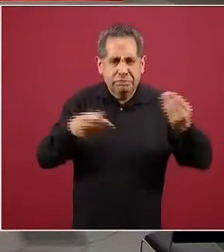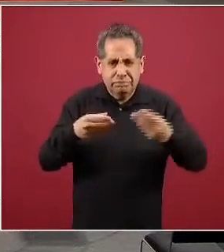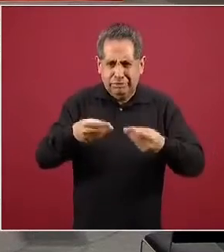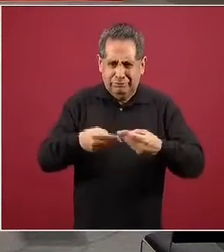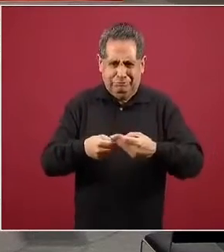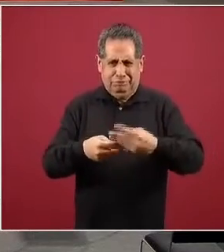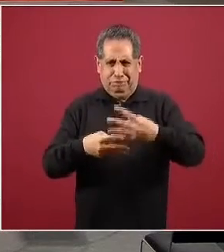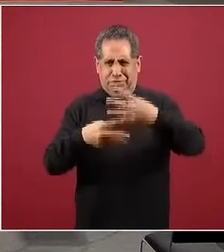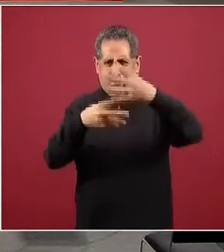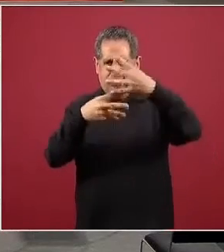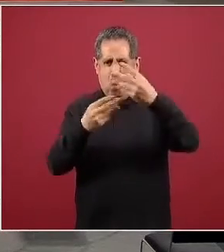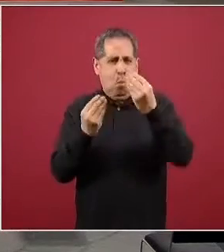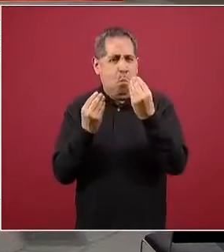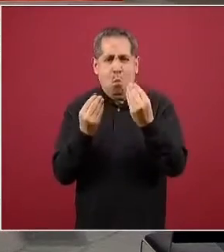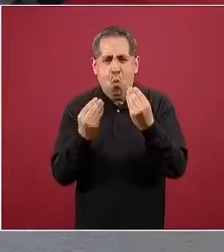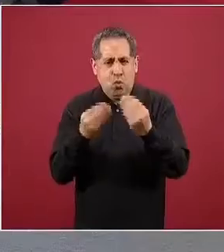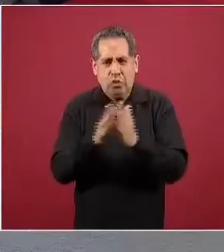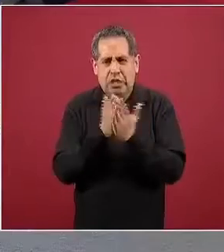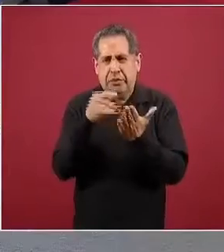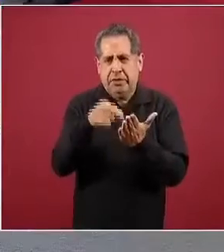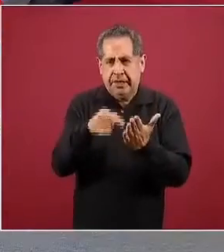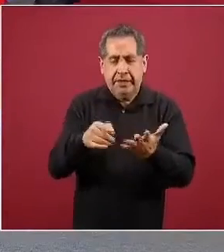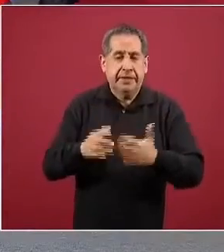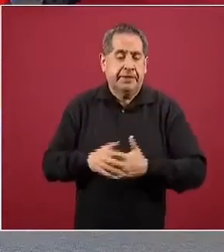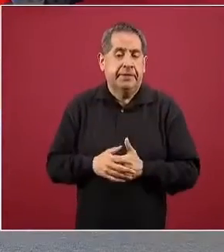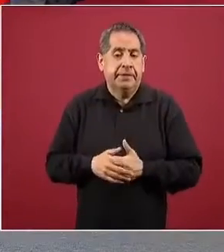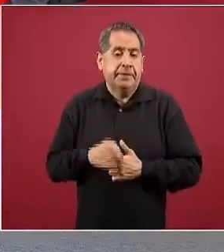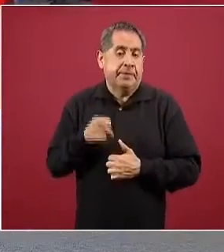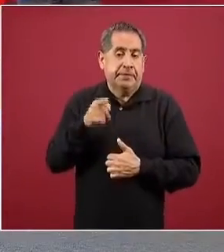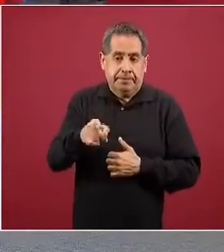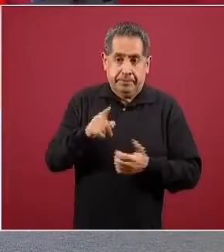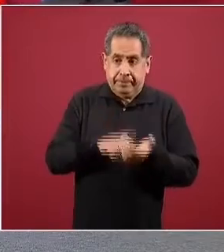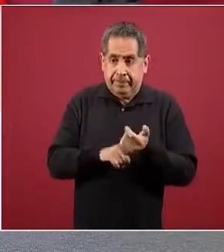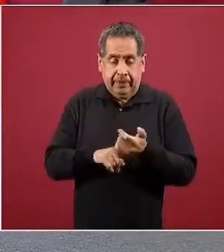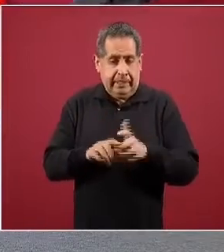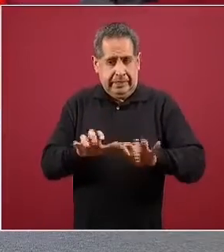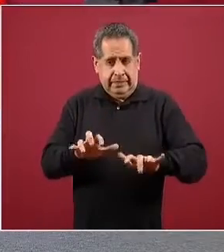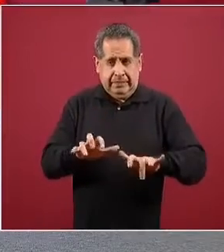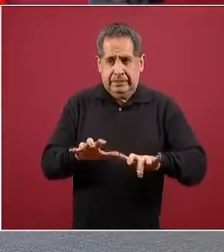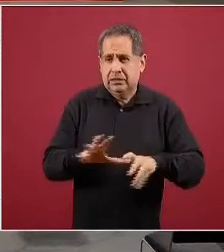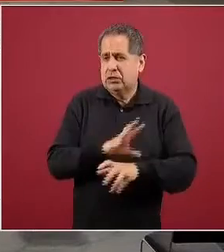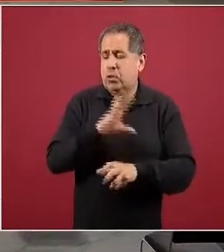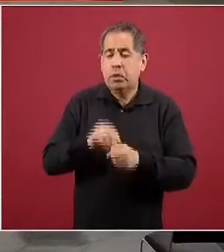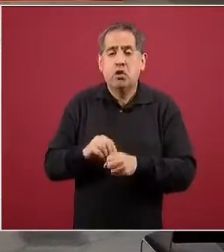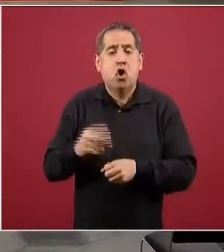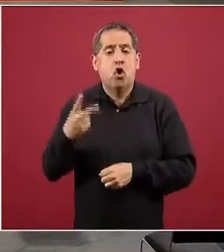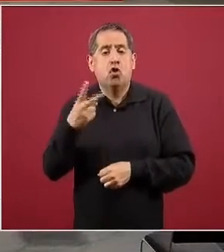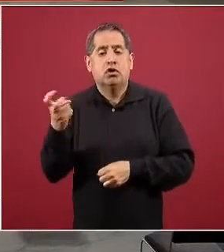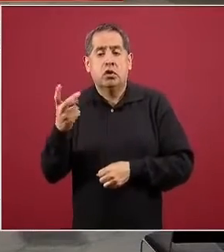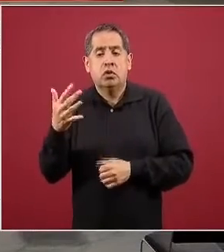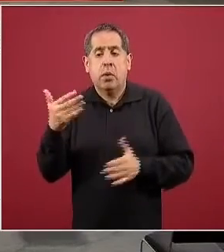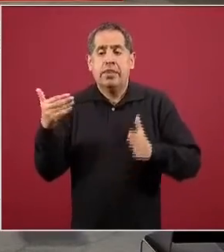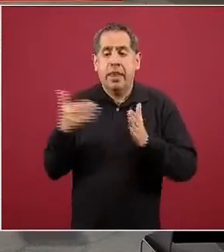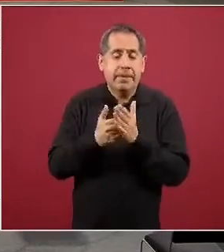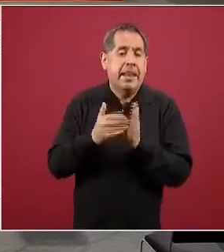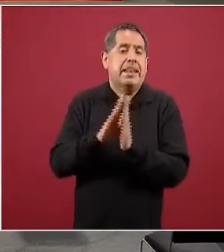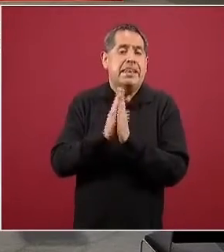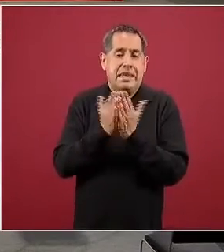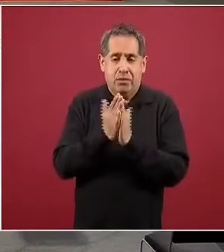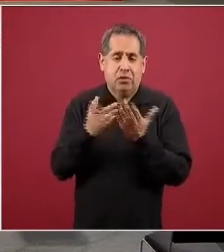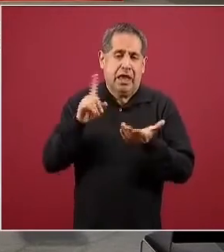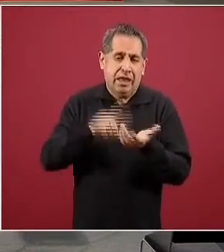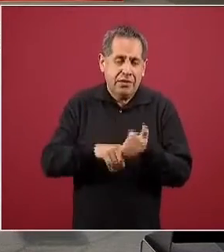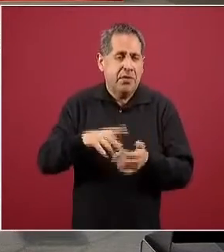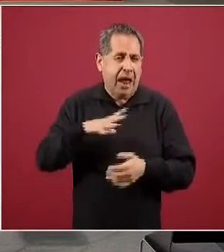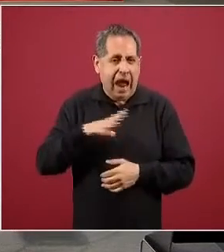otros. Quiero comentarles que este soporte digital es de 250,000 libros,